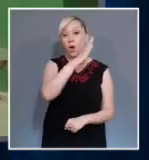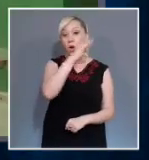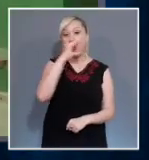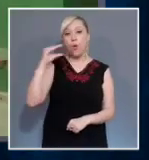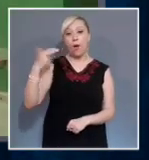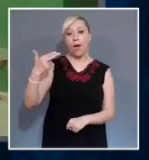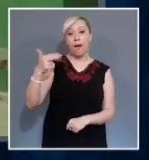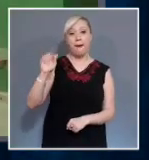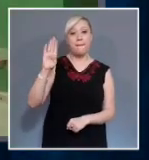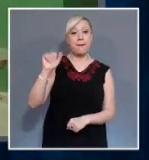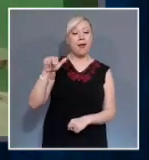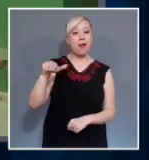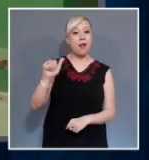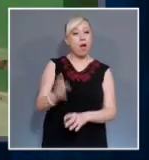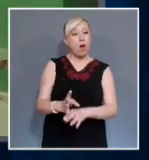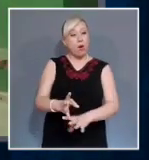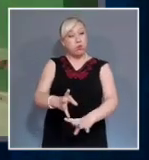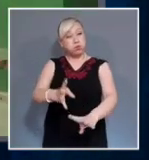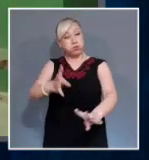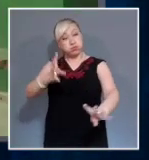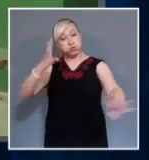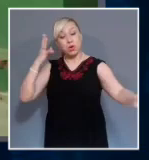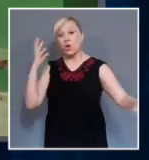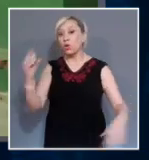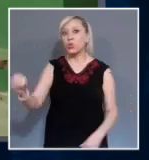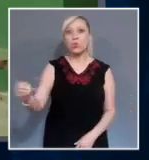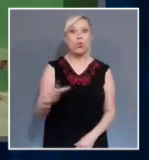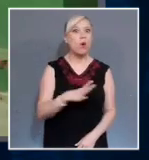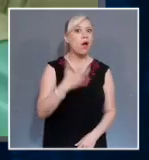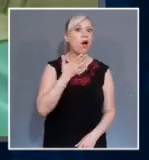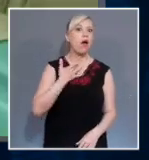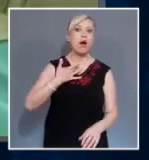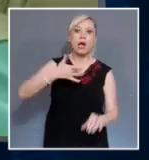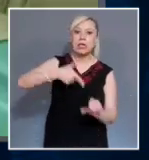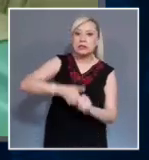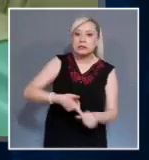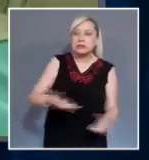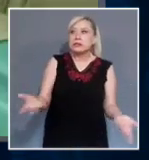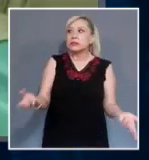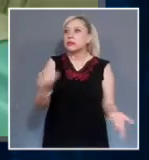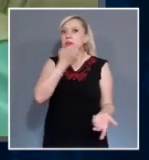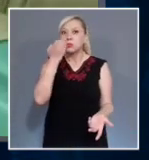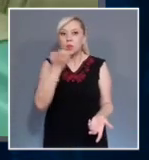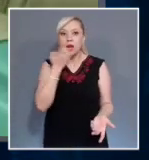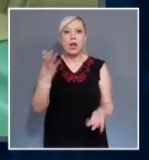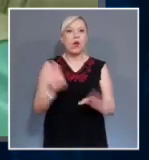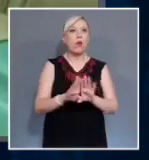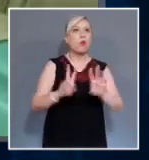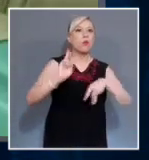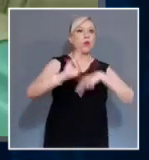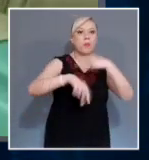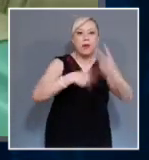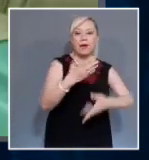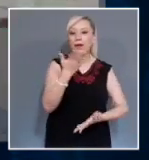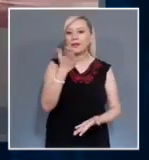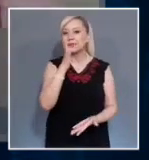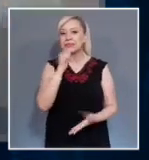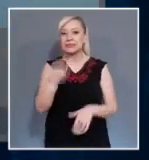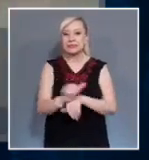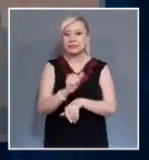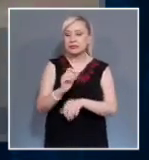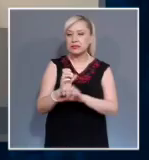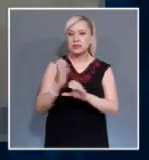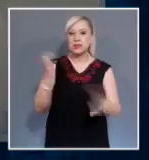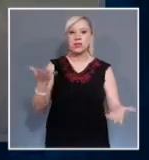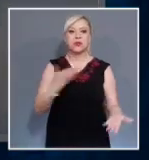prolongada escasez de combustible afectando la parte laboral educativa y social del país mientras el presidente no tiene una salida Clara del problema